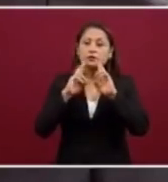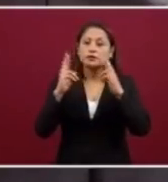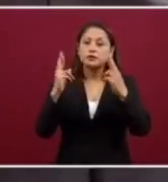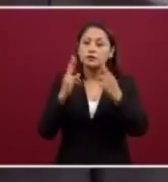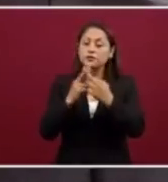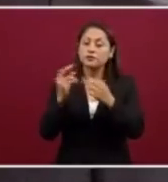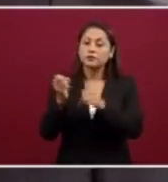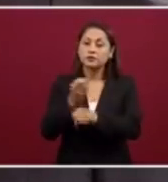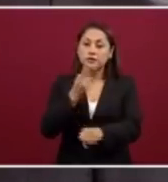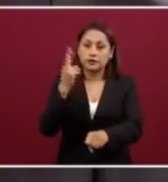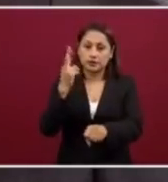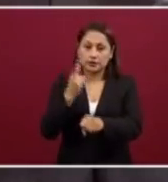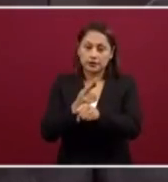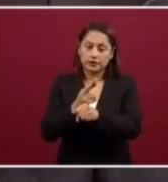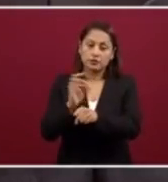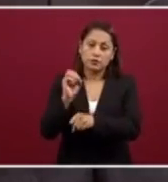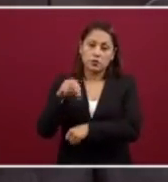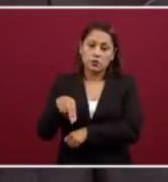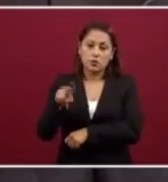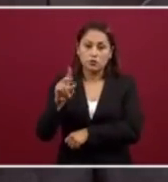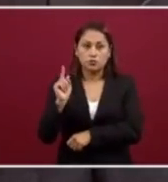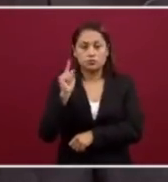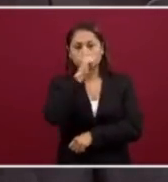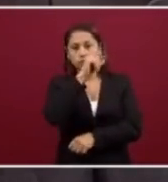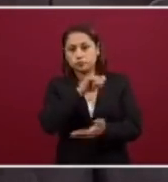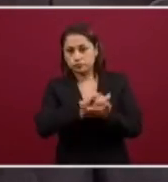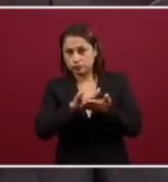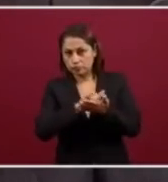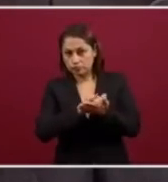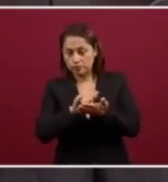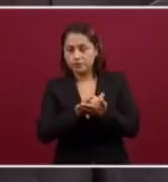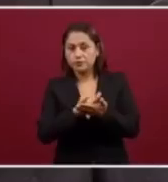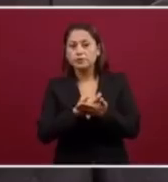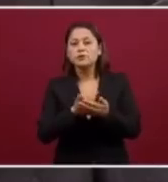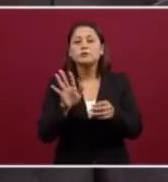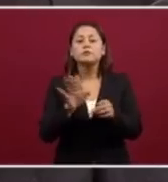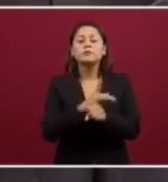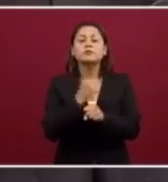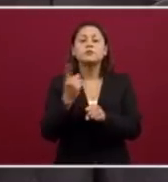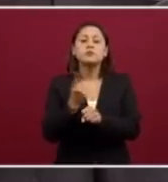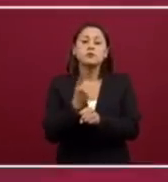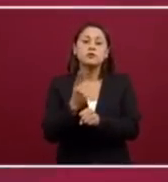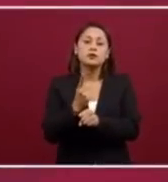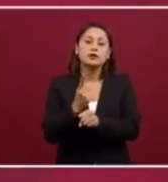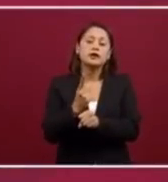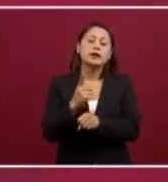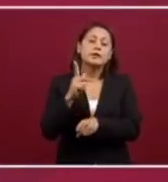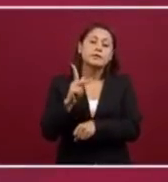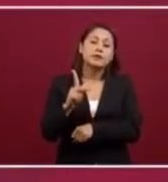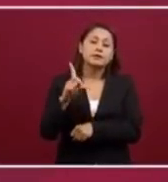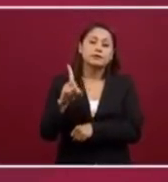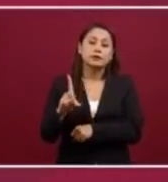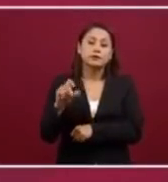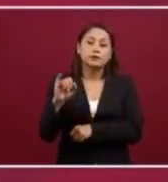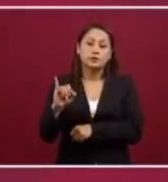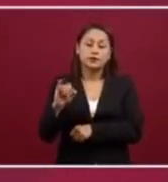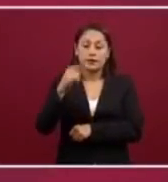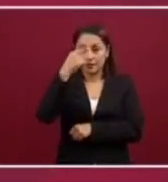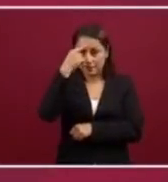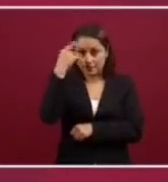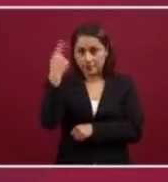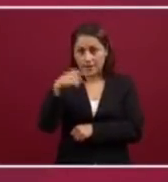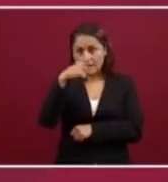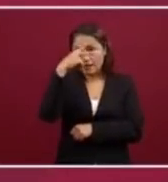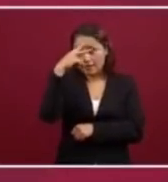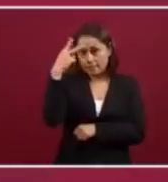Naciones Unidas en Nueva York, porque el Plan de Desarrollo Integral para Sur de México y Centroamérica,